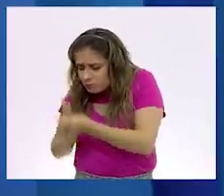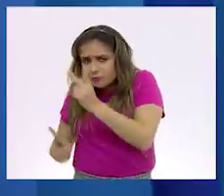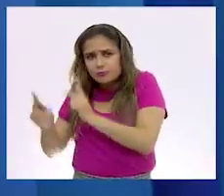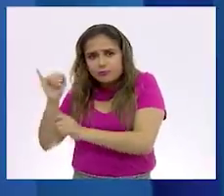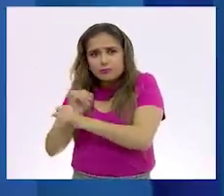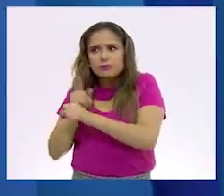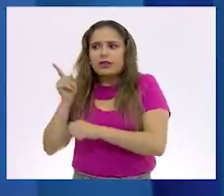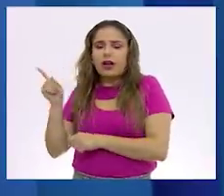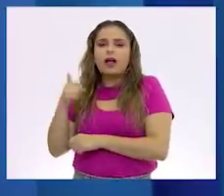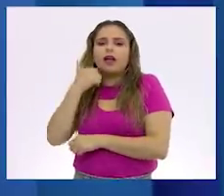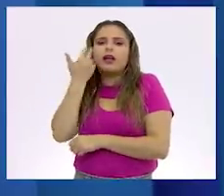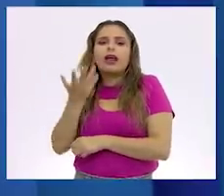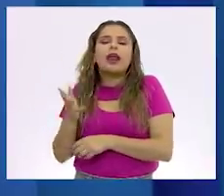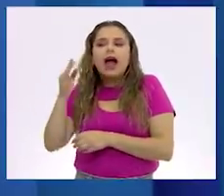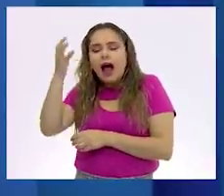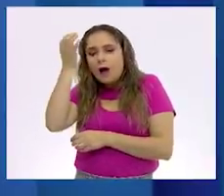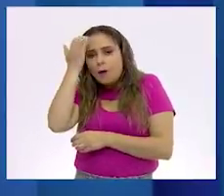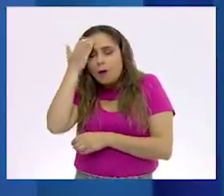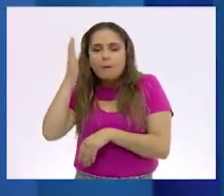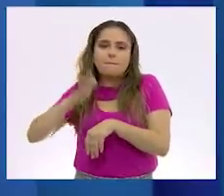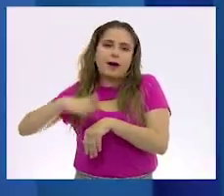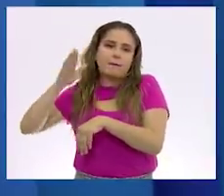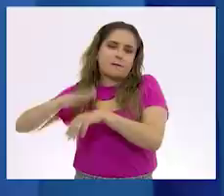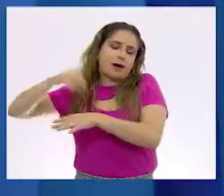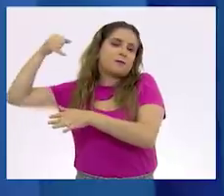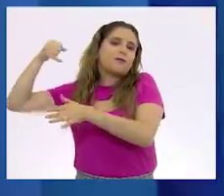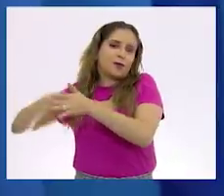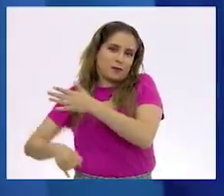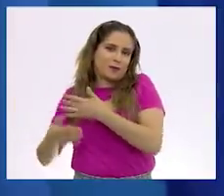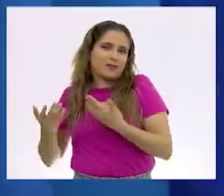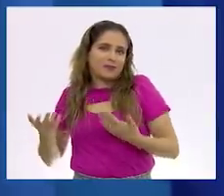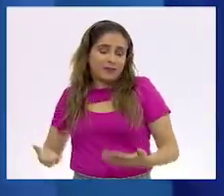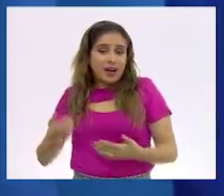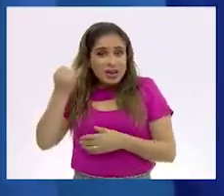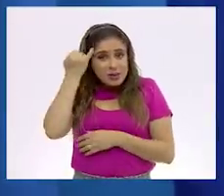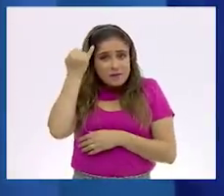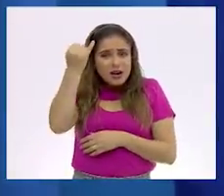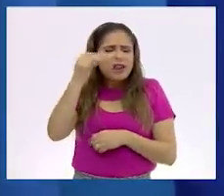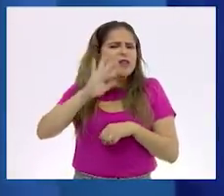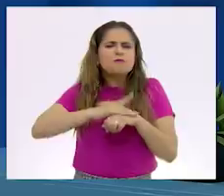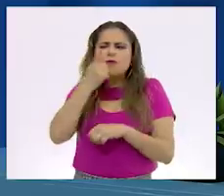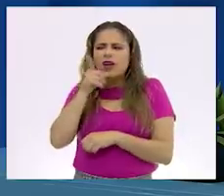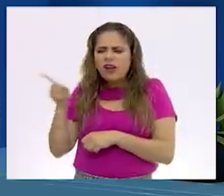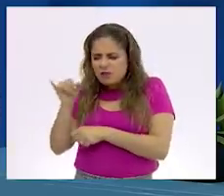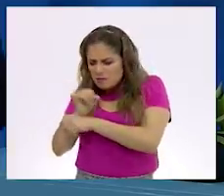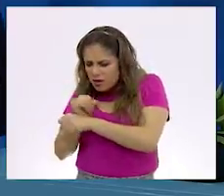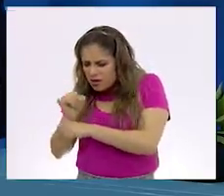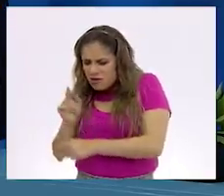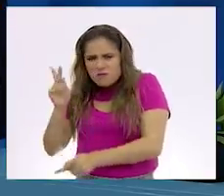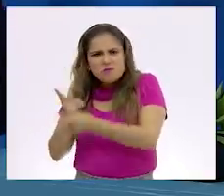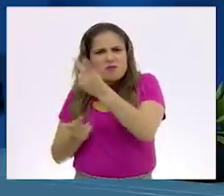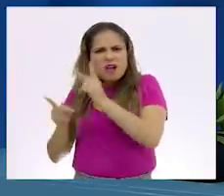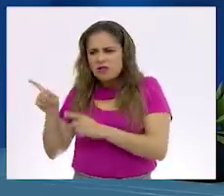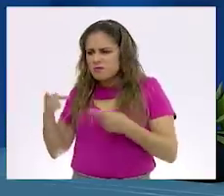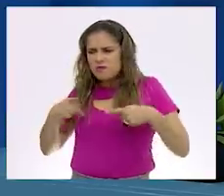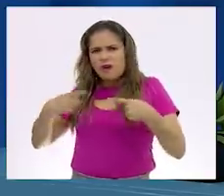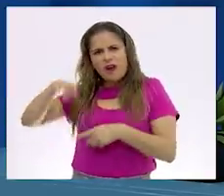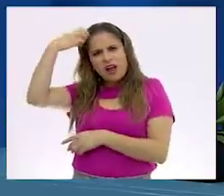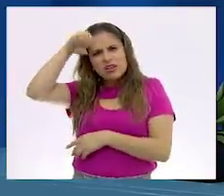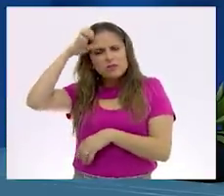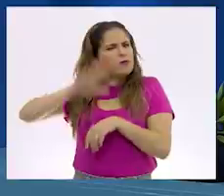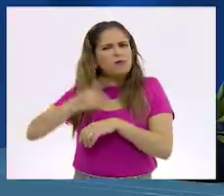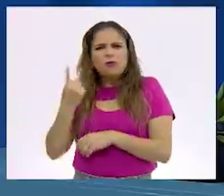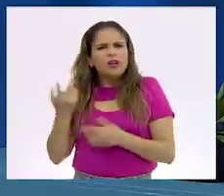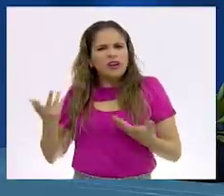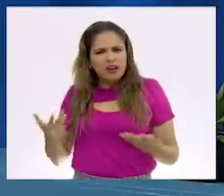hacerlo. Alfonso, ¿te imaginas cuál sería una de esas razones? Bueno, yo pienso que hacían